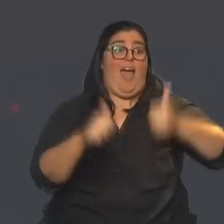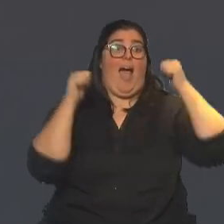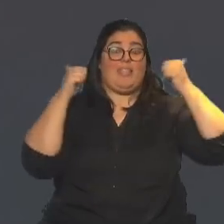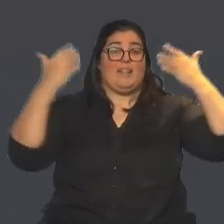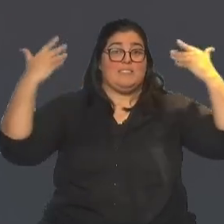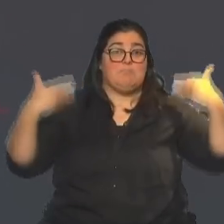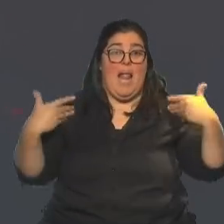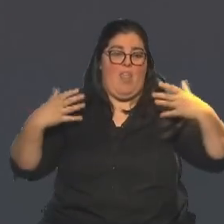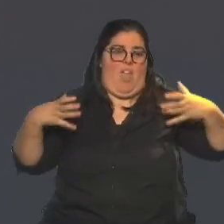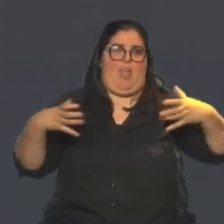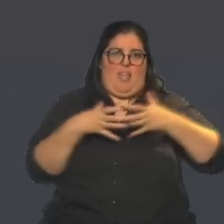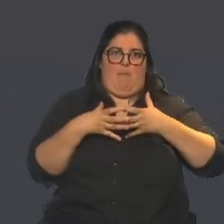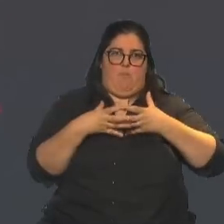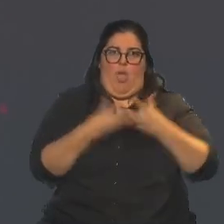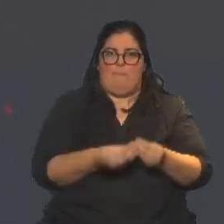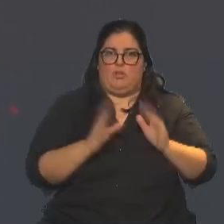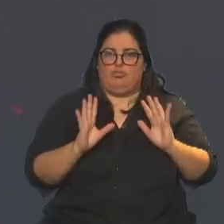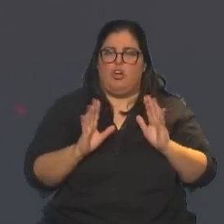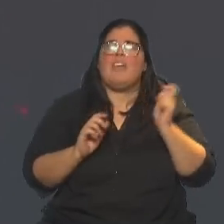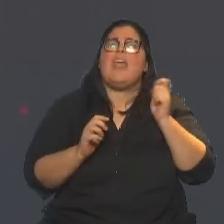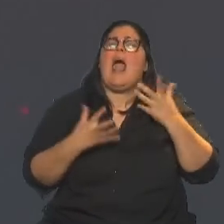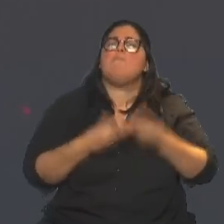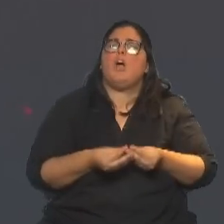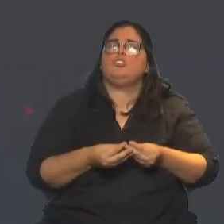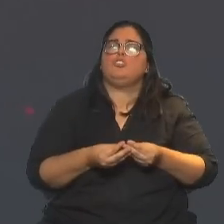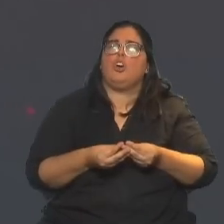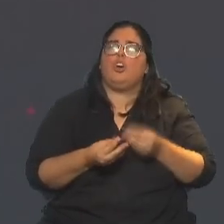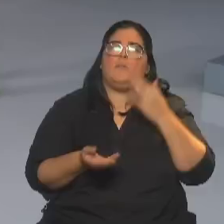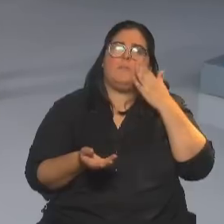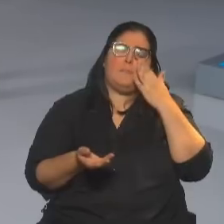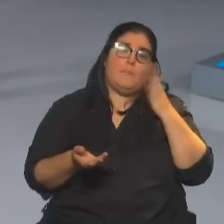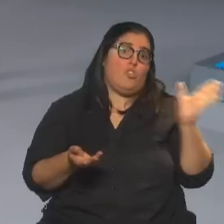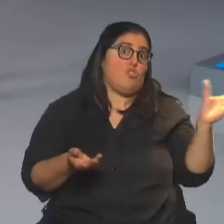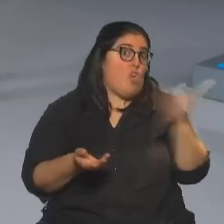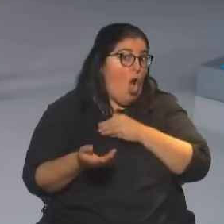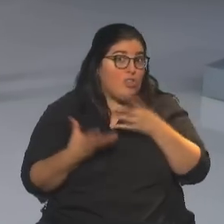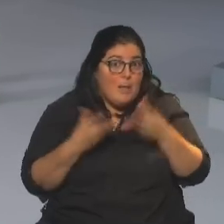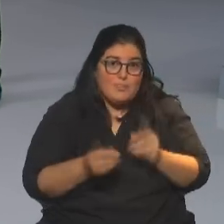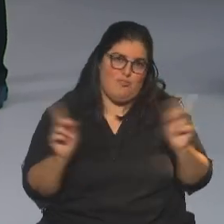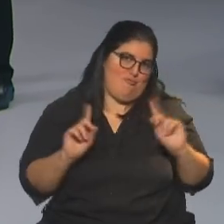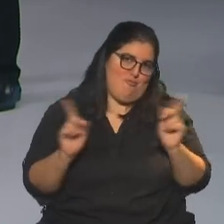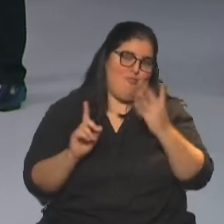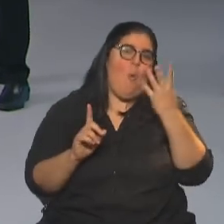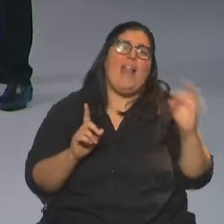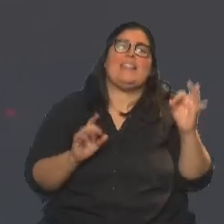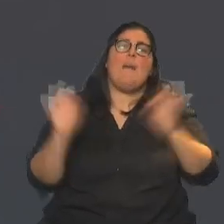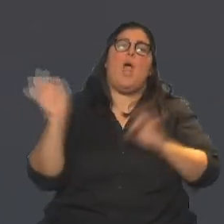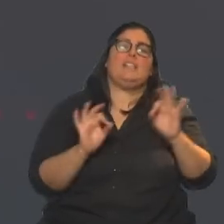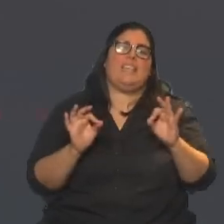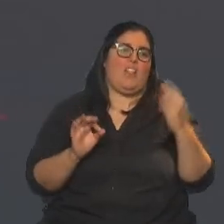su fuerza, quienes lo sostienen. ¿Quiénes lo sostienen? Y ya no lo sostienen todos. Tiene un 40% en su